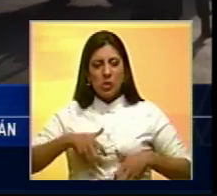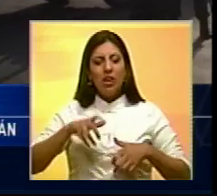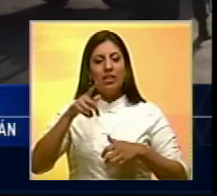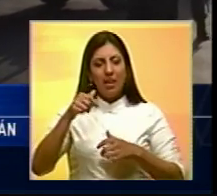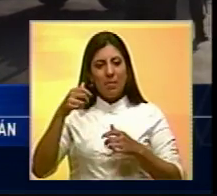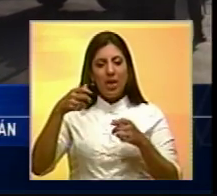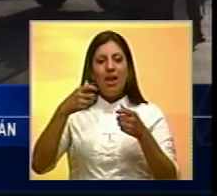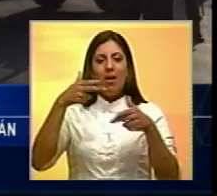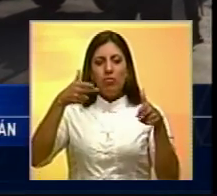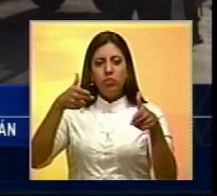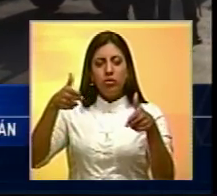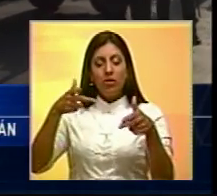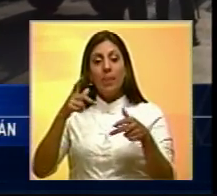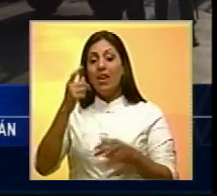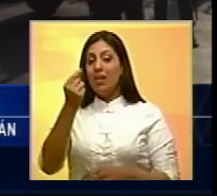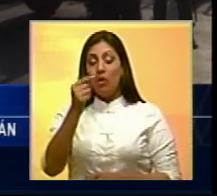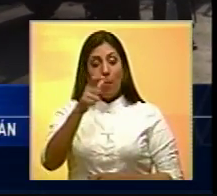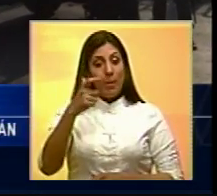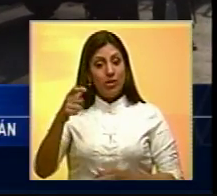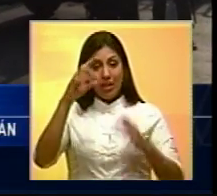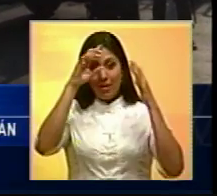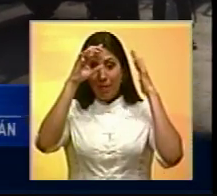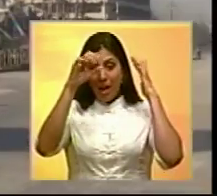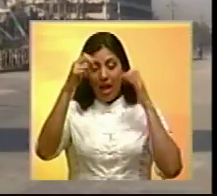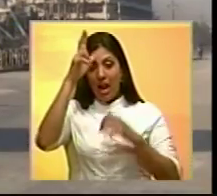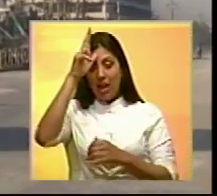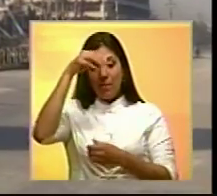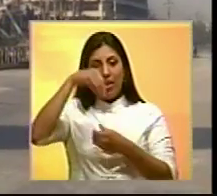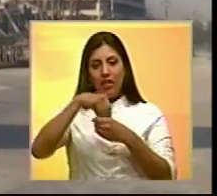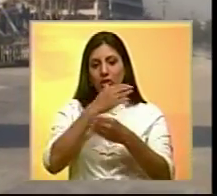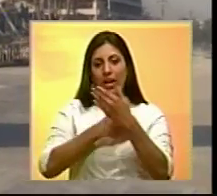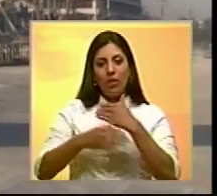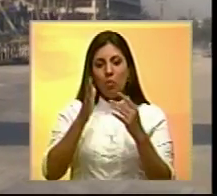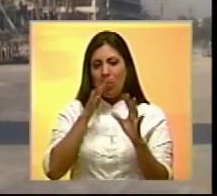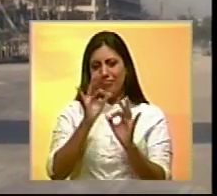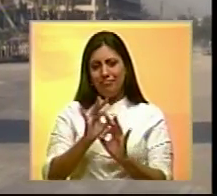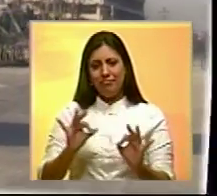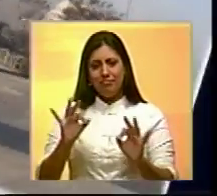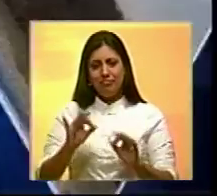un asalto armado. Ningún diplomático alemán resultó lesionado.